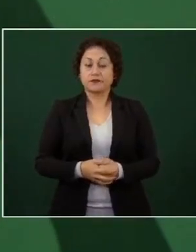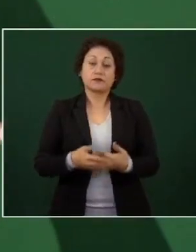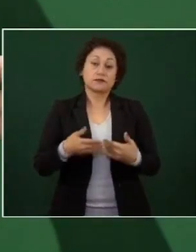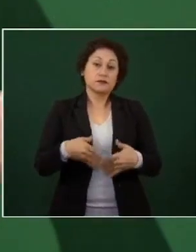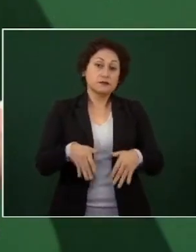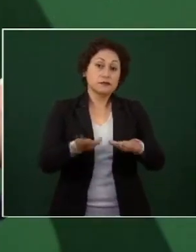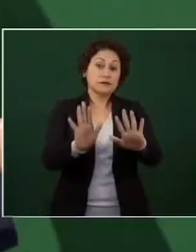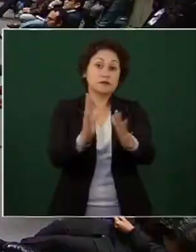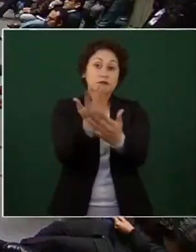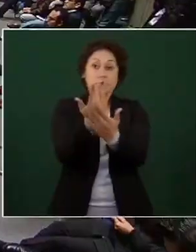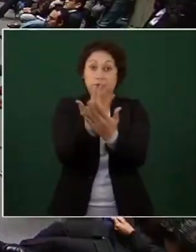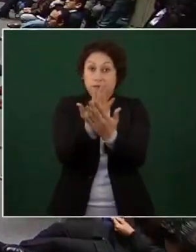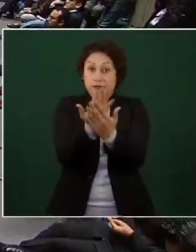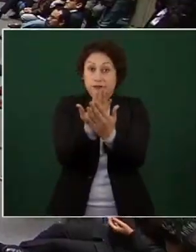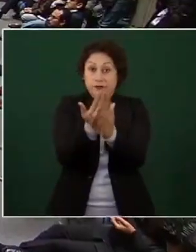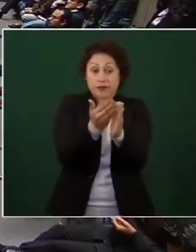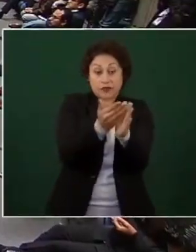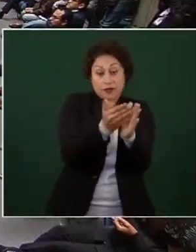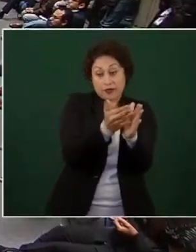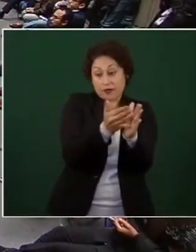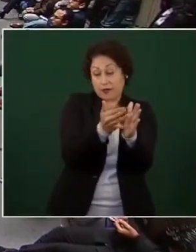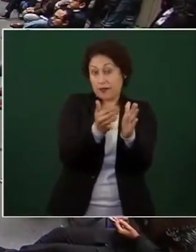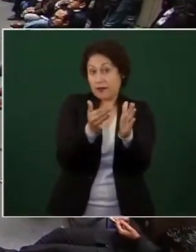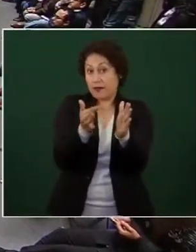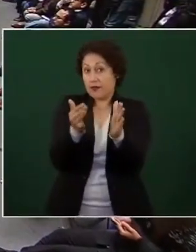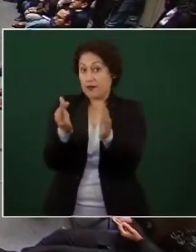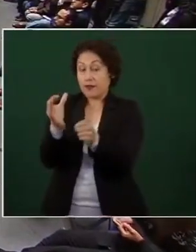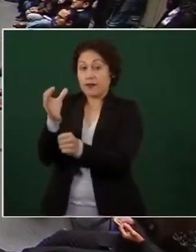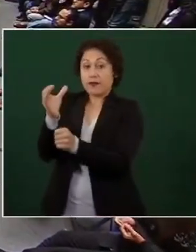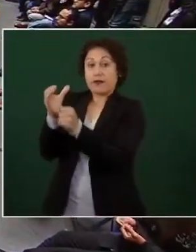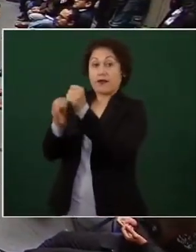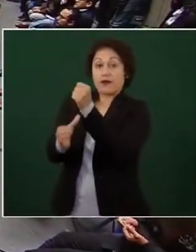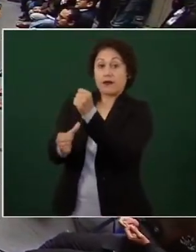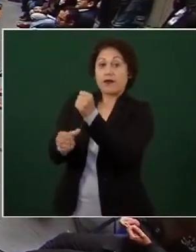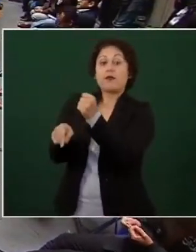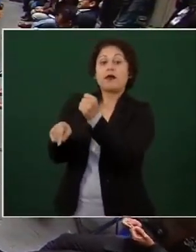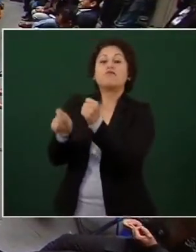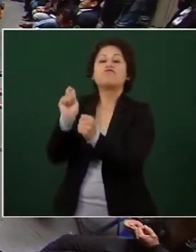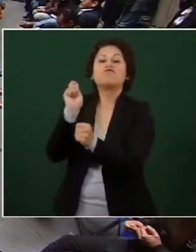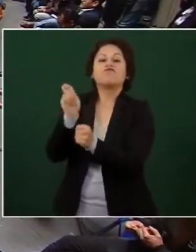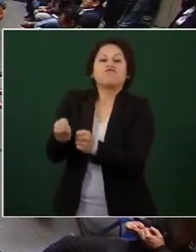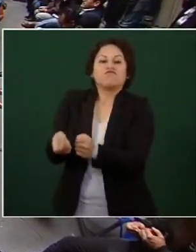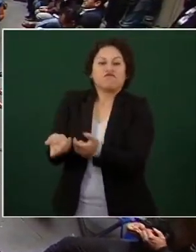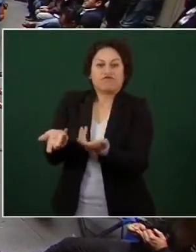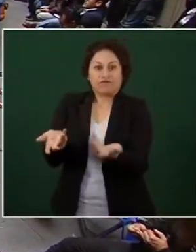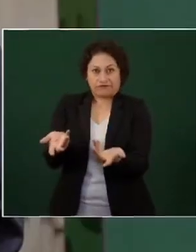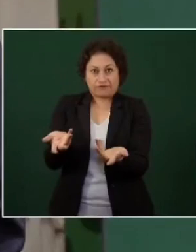a ver qué va a resultar de las acusaciones.